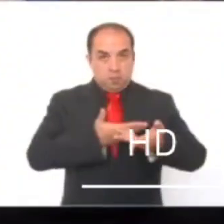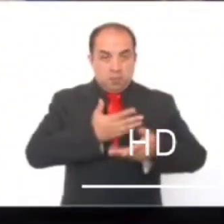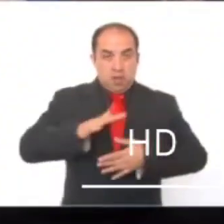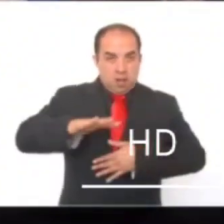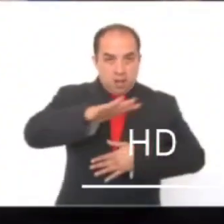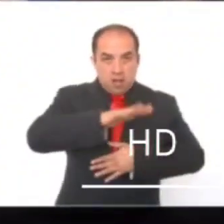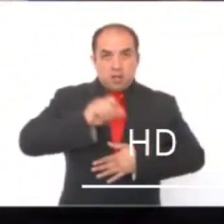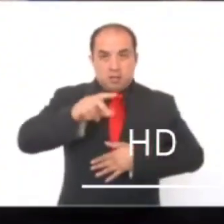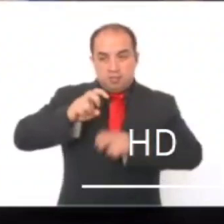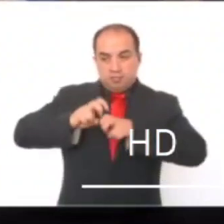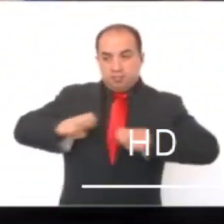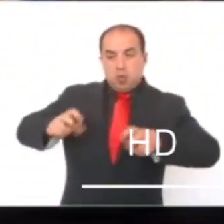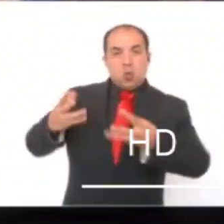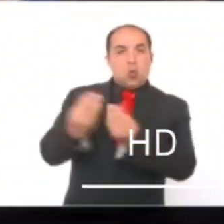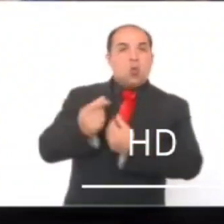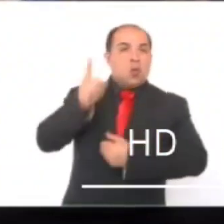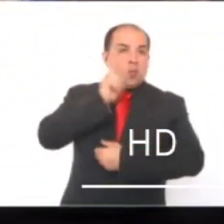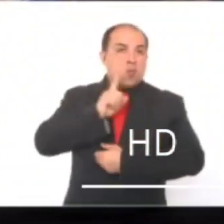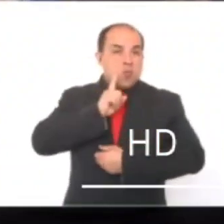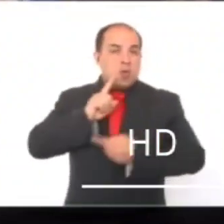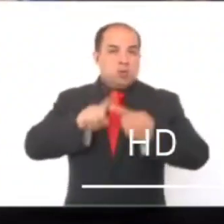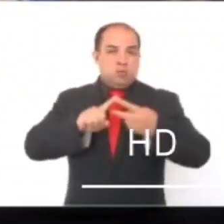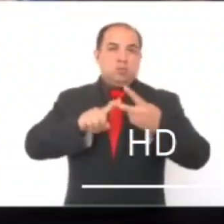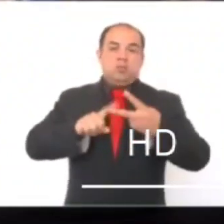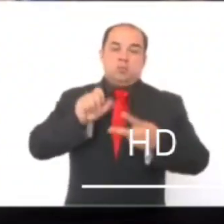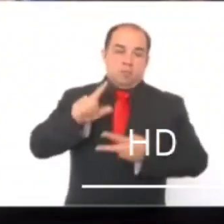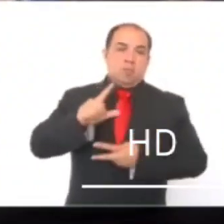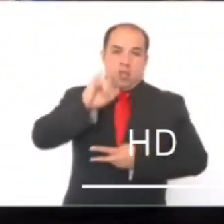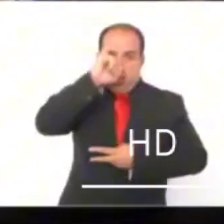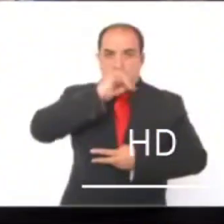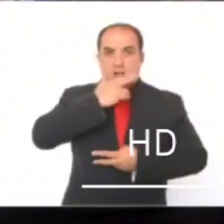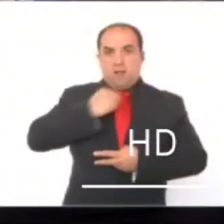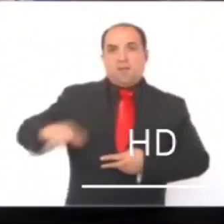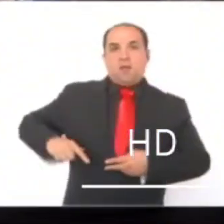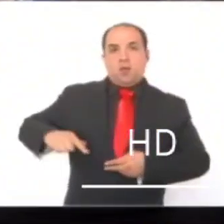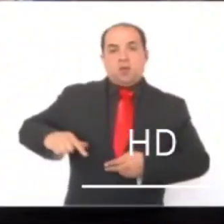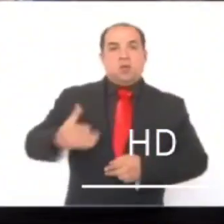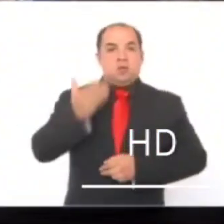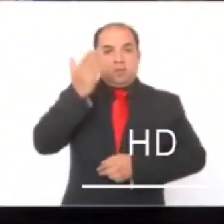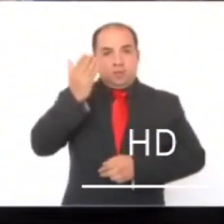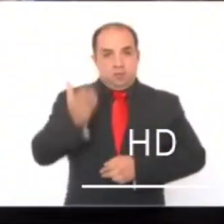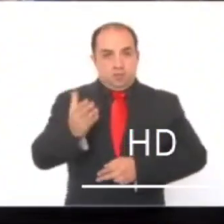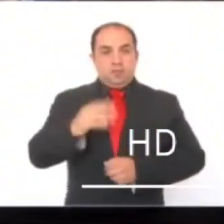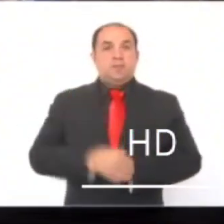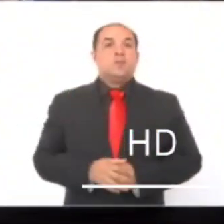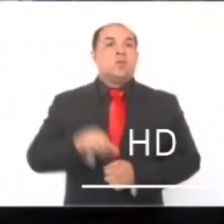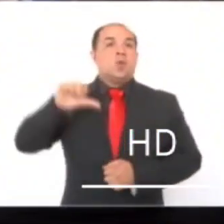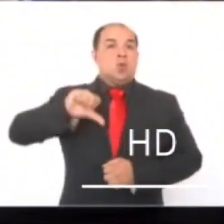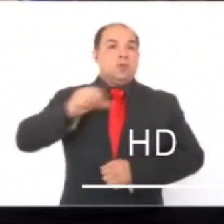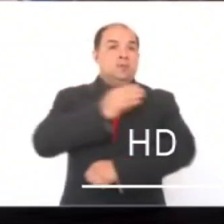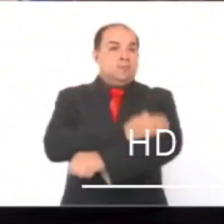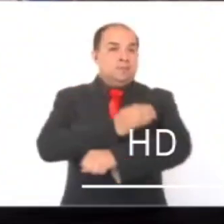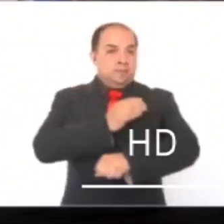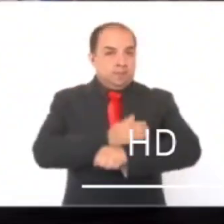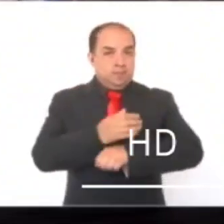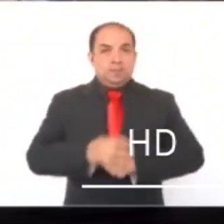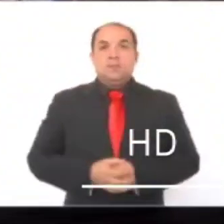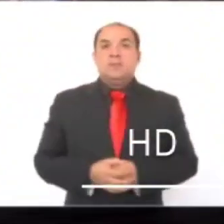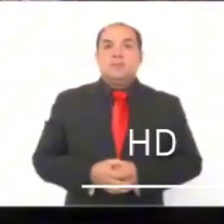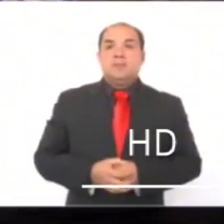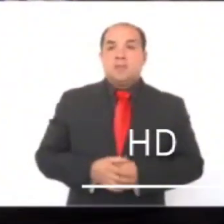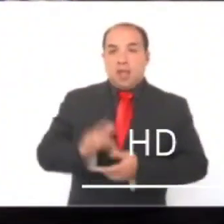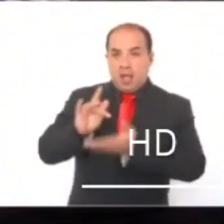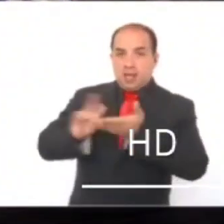también el presidium con las mujeres y por supuesto con el jefe de gobierno Martí Batres, que hoy nos acompañan. Les